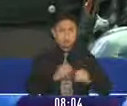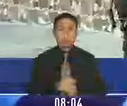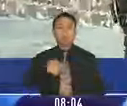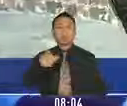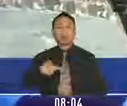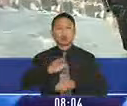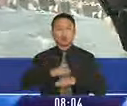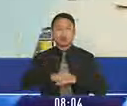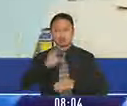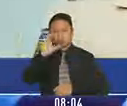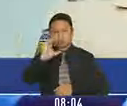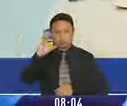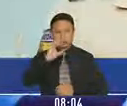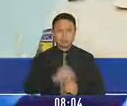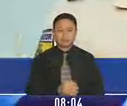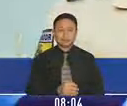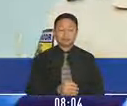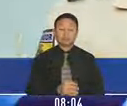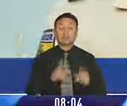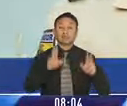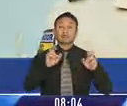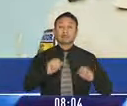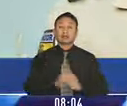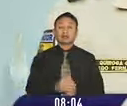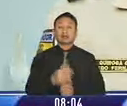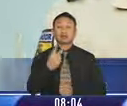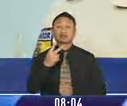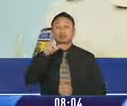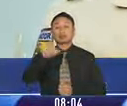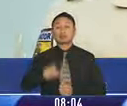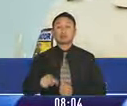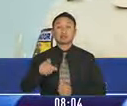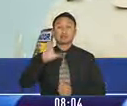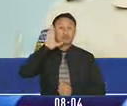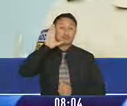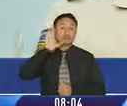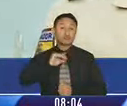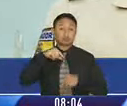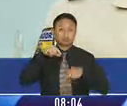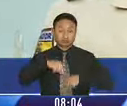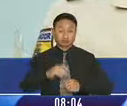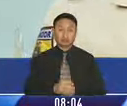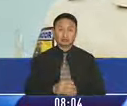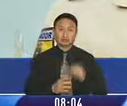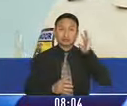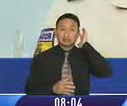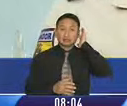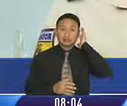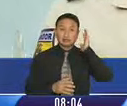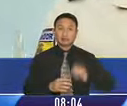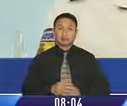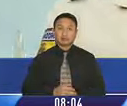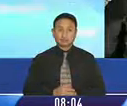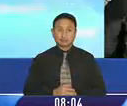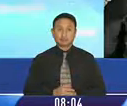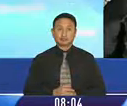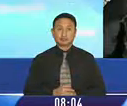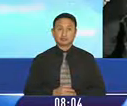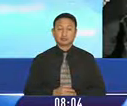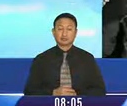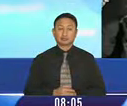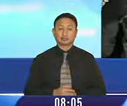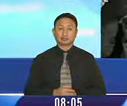con los responsables. Correspondería a 2 afroecuatorianos que se encontraban al interior de este vehículo.